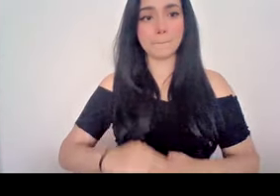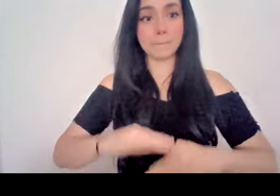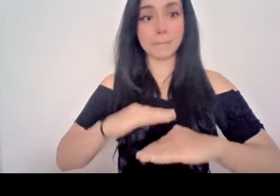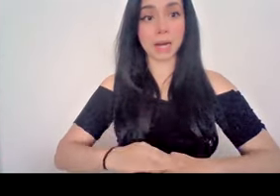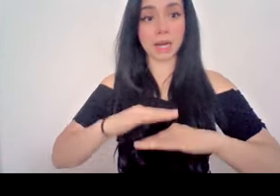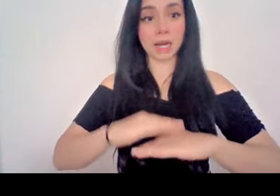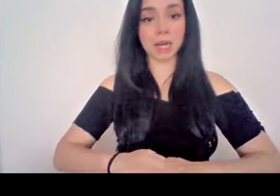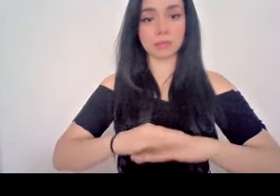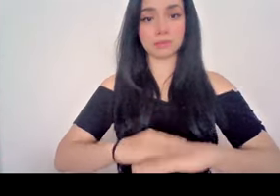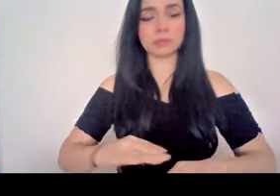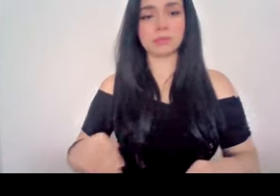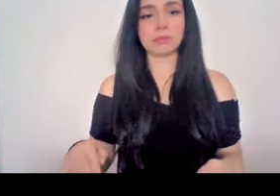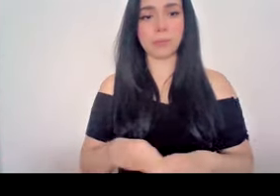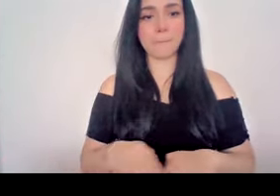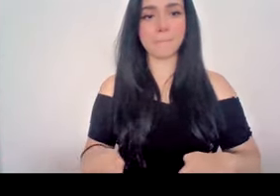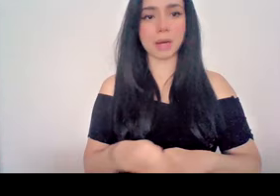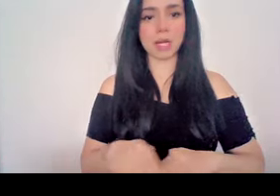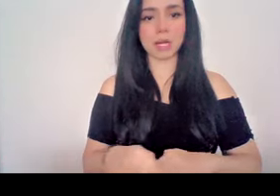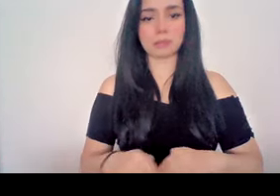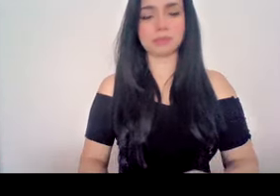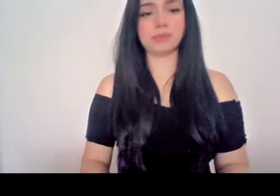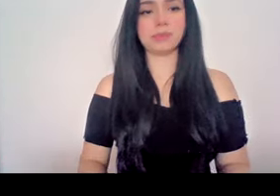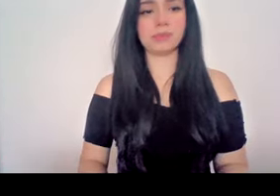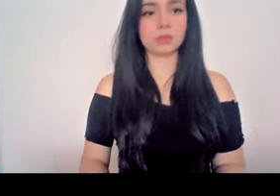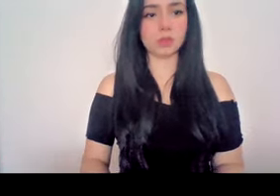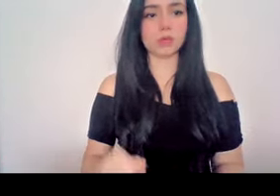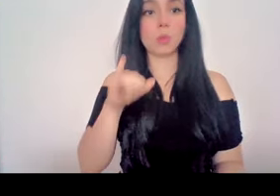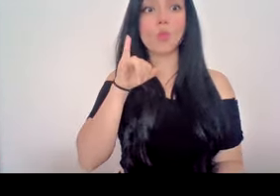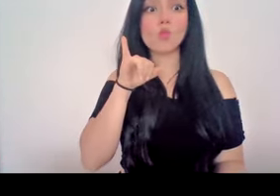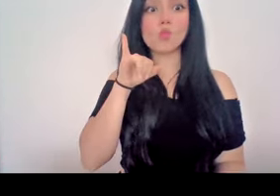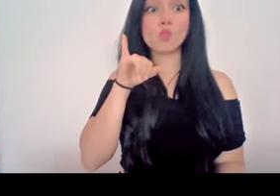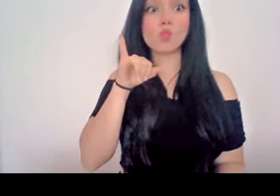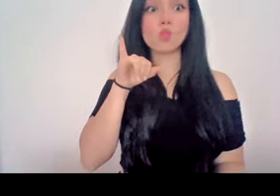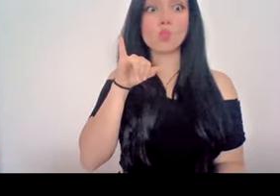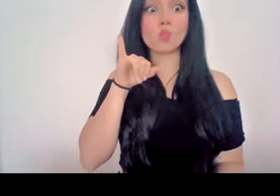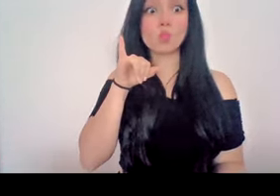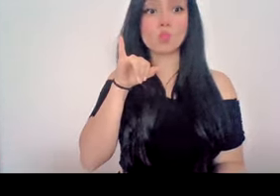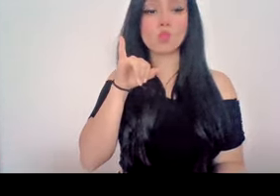soy baja. Baja. Soy